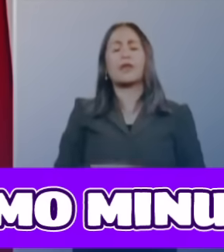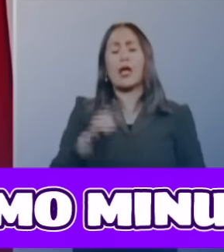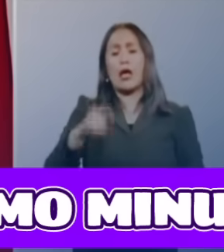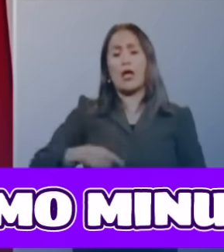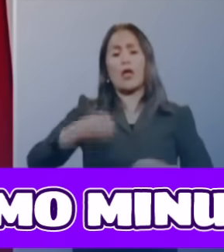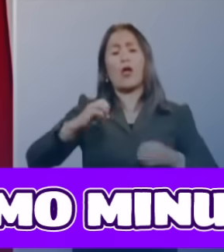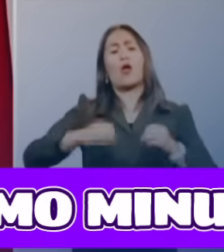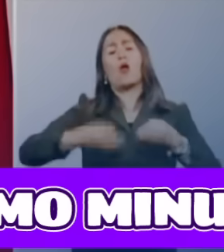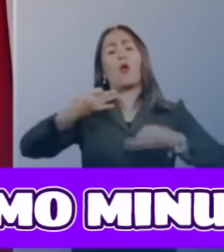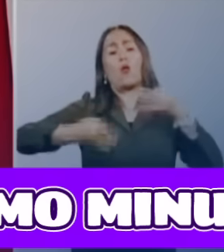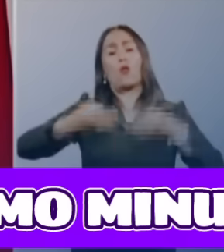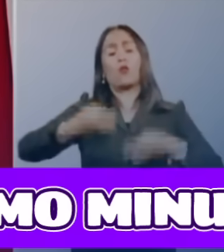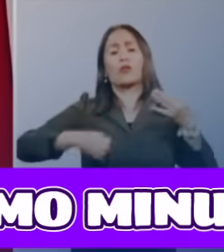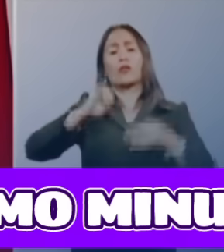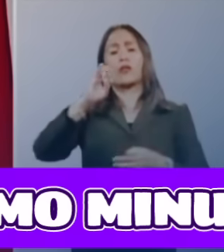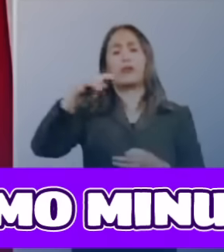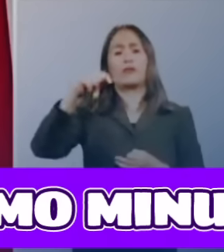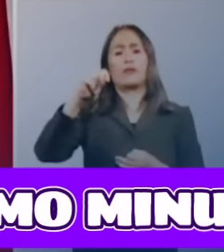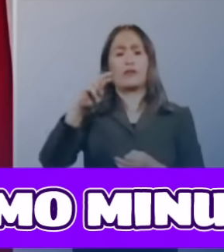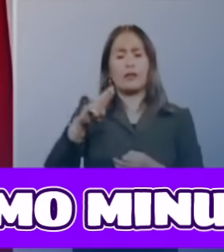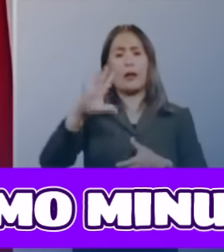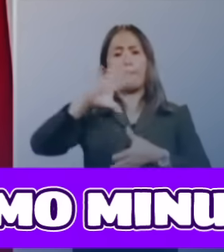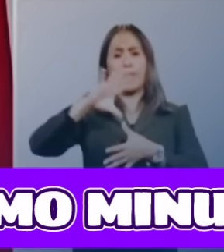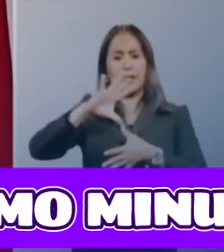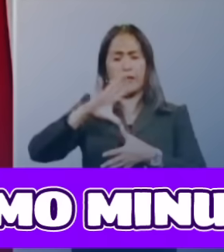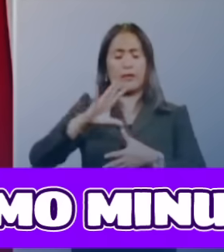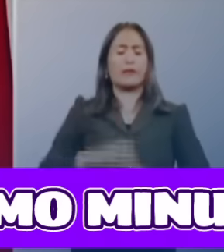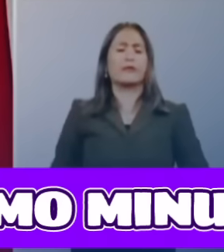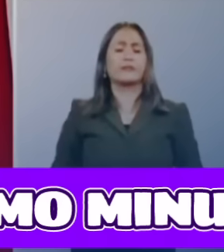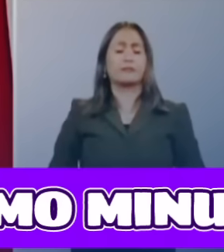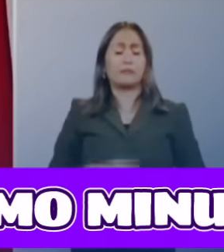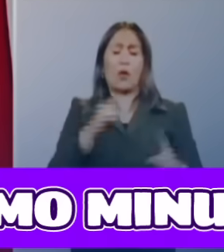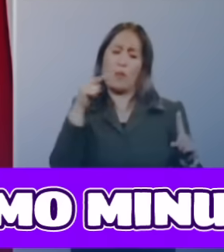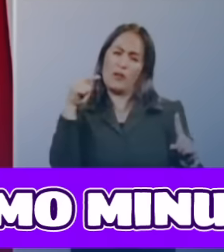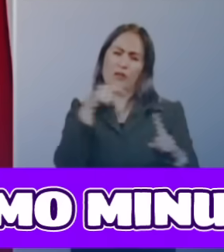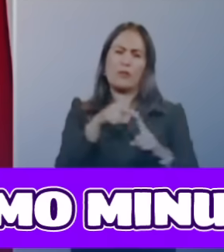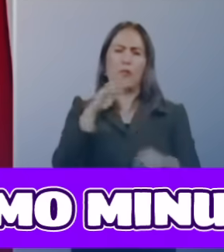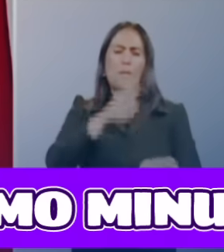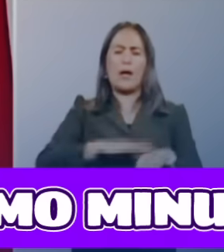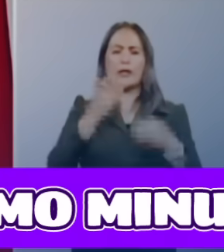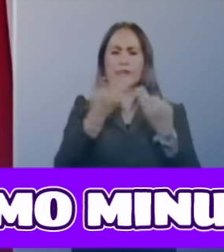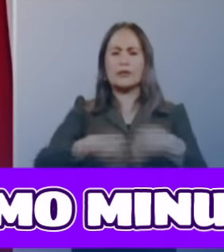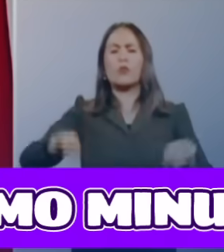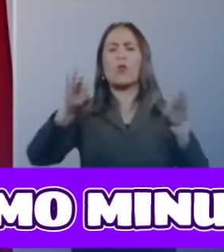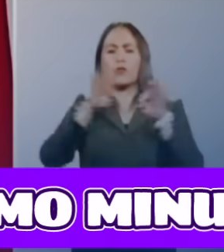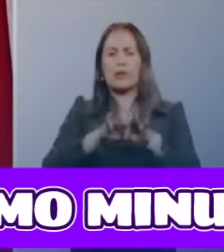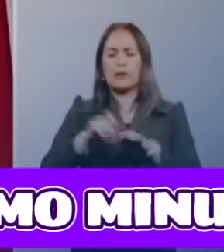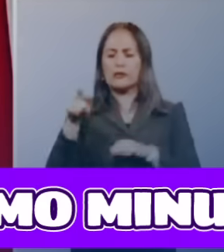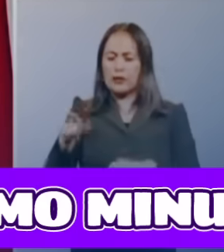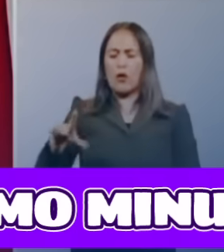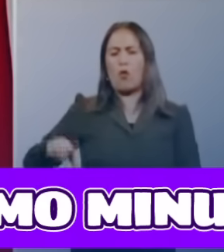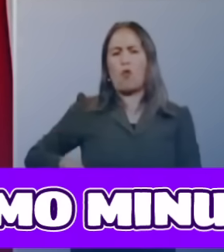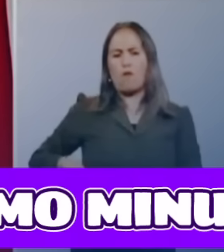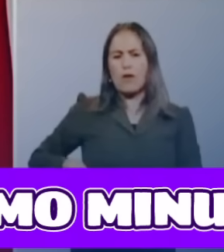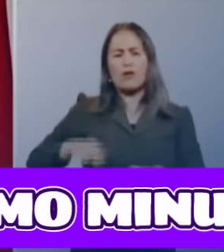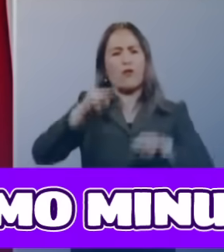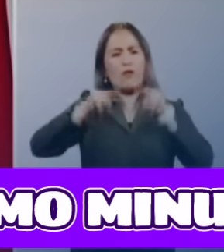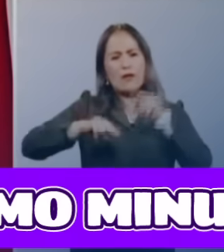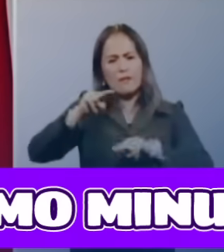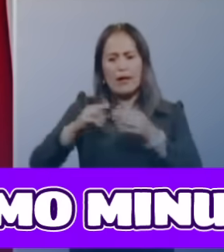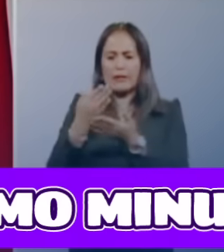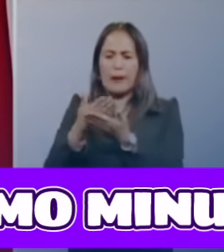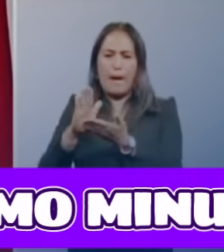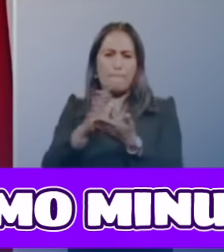Interamericana consideró que uno de los objetivos principales que tiene la separación de los poderes